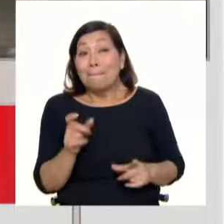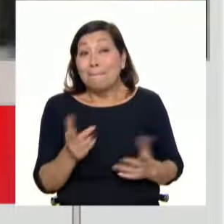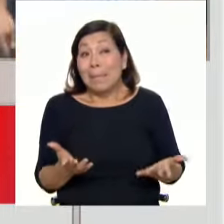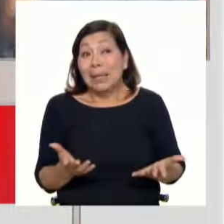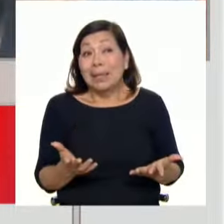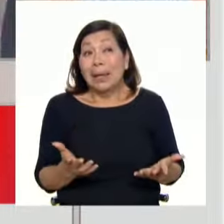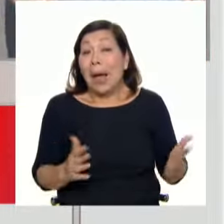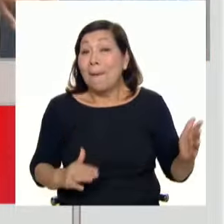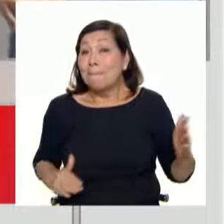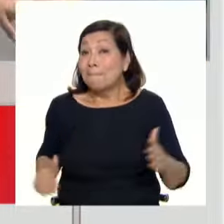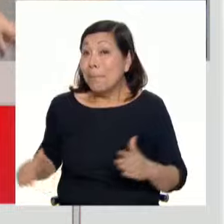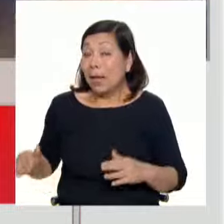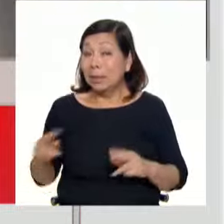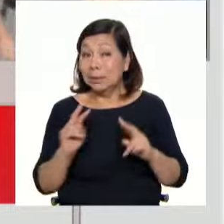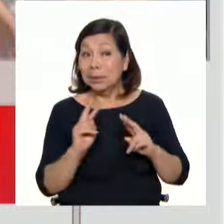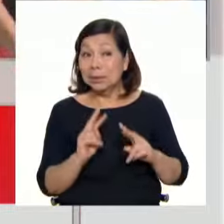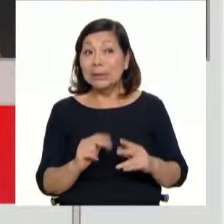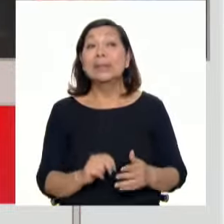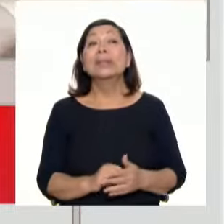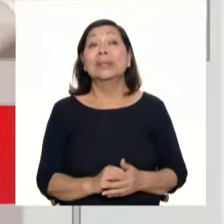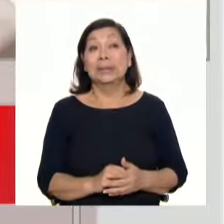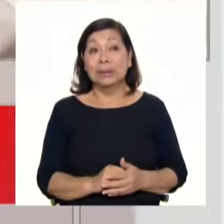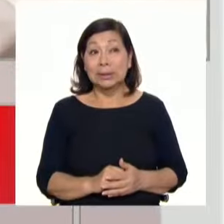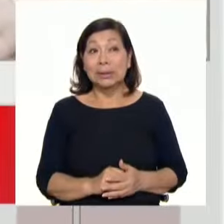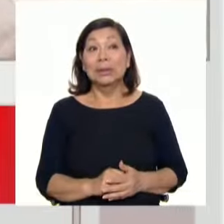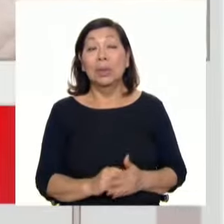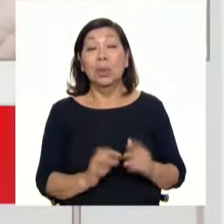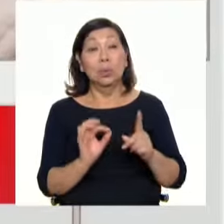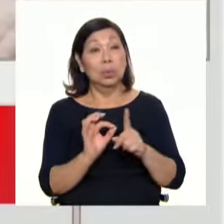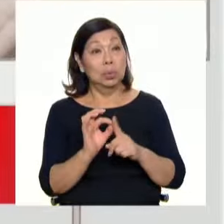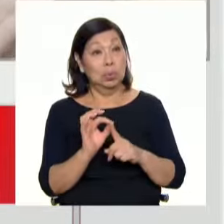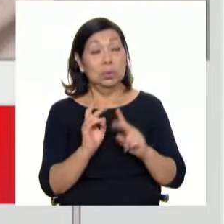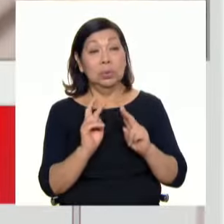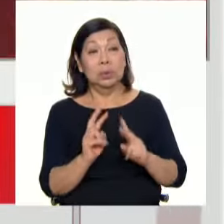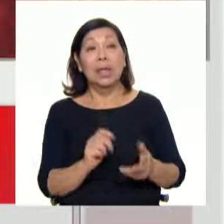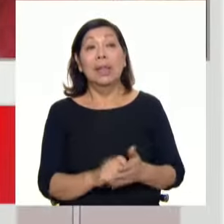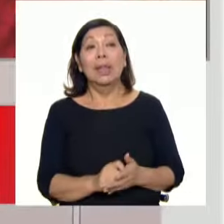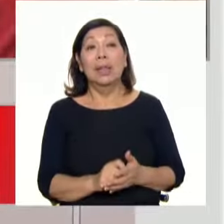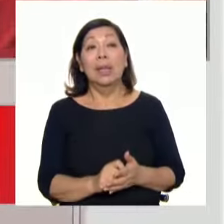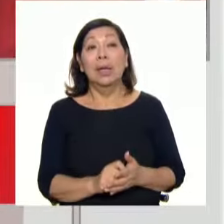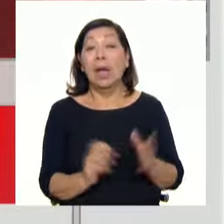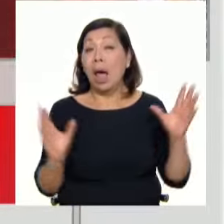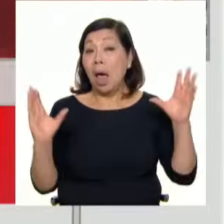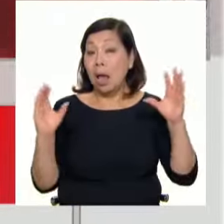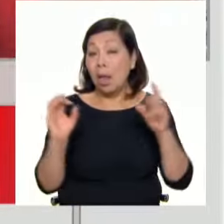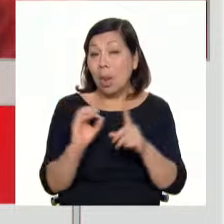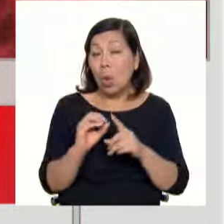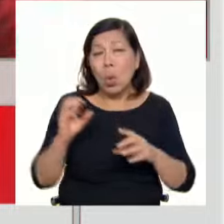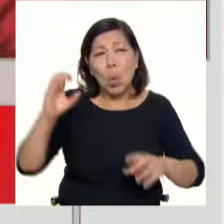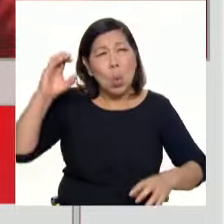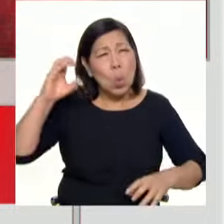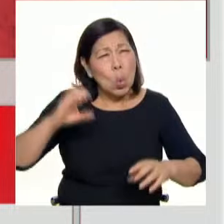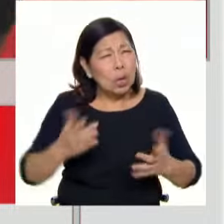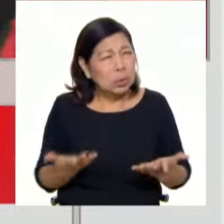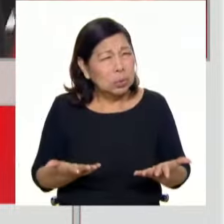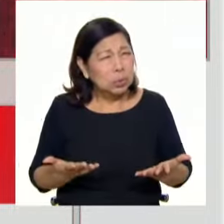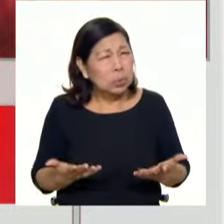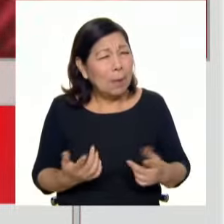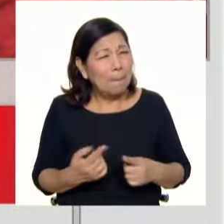está yendo a las playas, pero también estamos observando, producto de las altas temperaturas, estamos viendo también durante la noche, madrugada, lluvias.